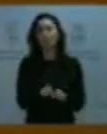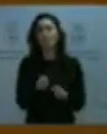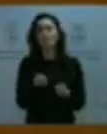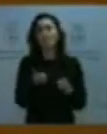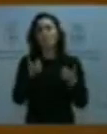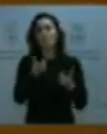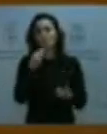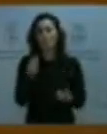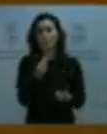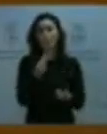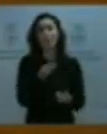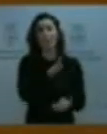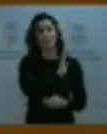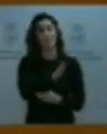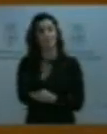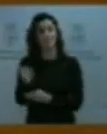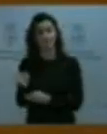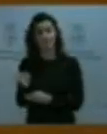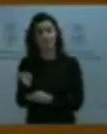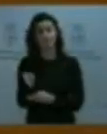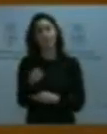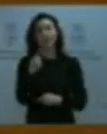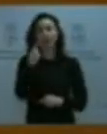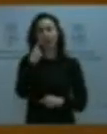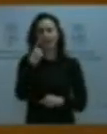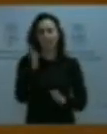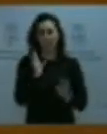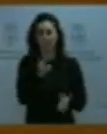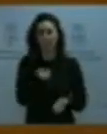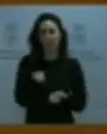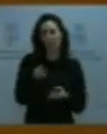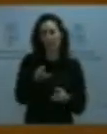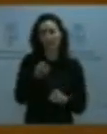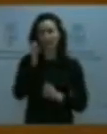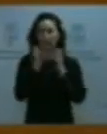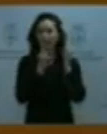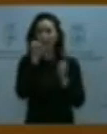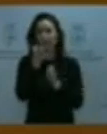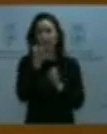cuénteselo a los ganaderos, a los vecinos, que están un poco